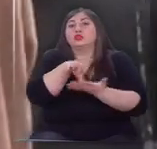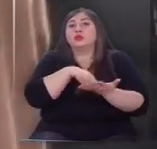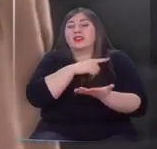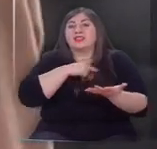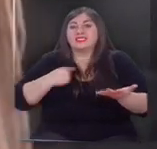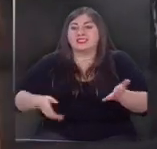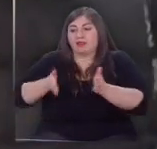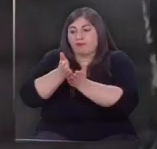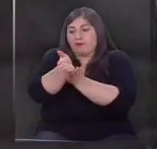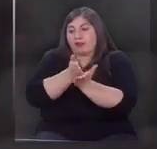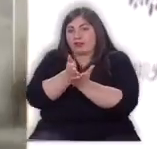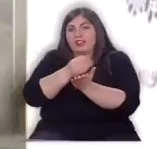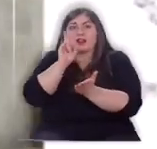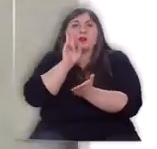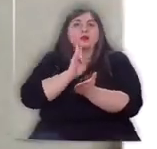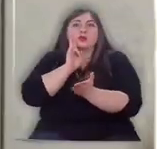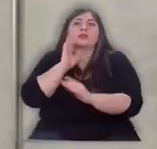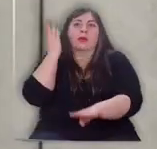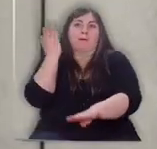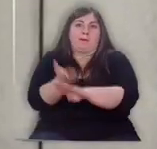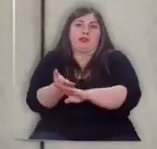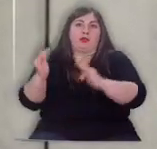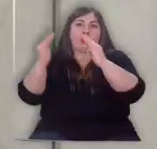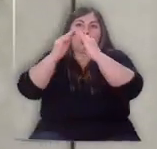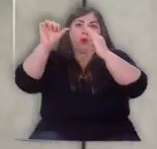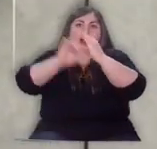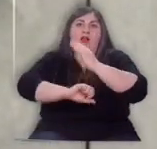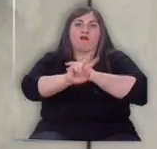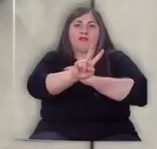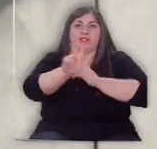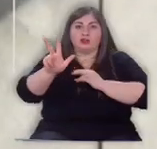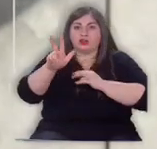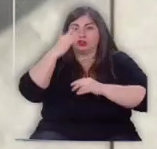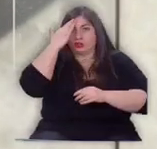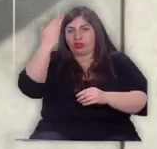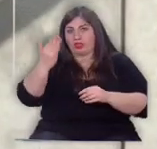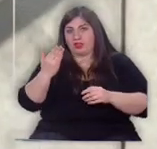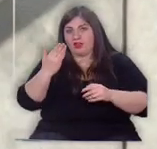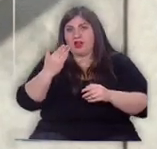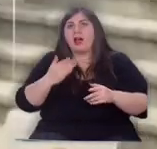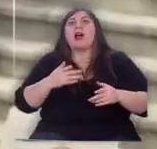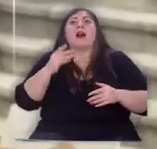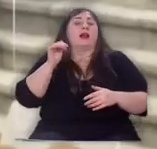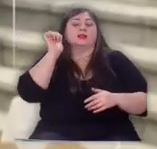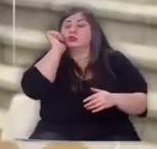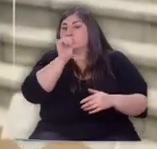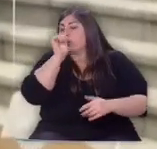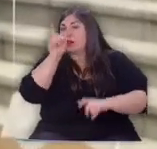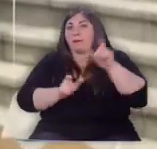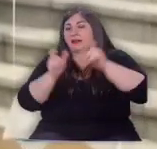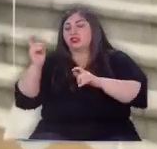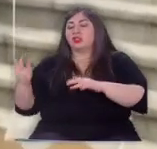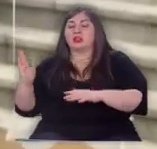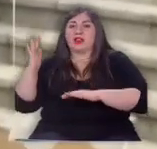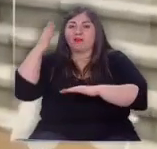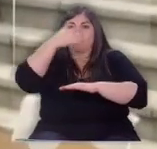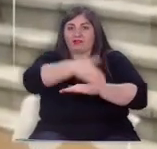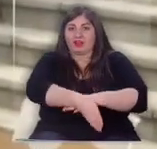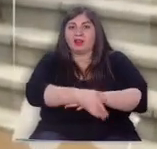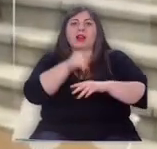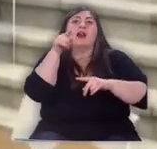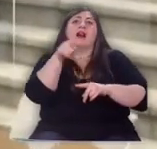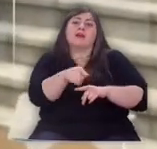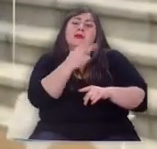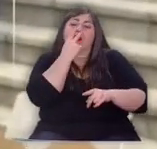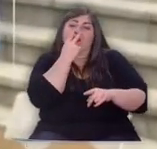fronteriza con Rusia, comenzó a exigir una cuarentena de 28 días a todos los viajeros procedentes del exterior tras